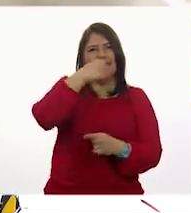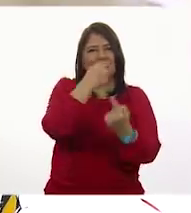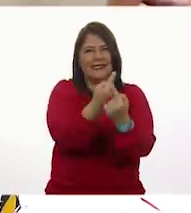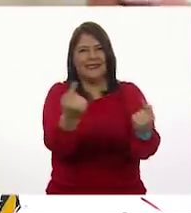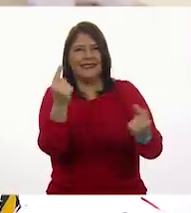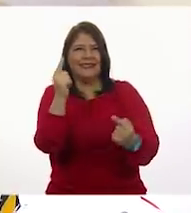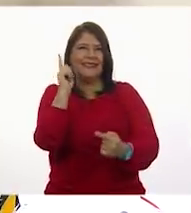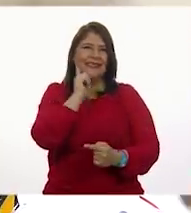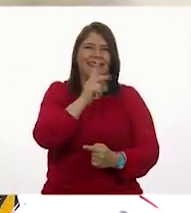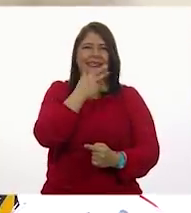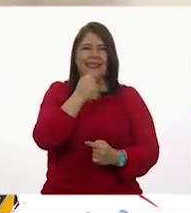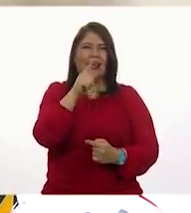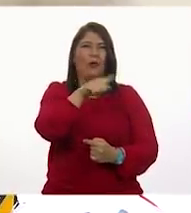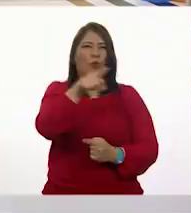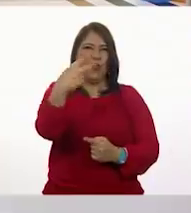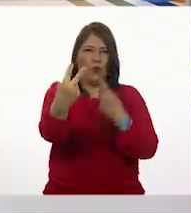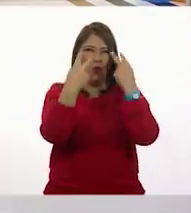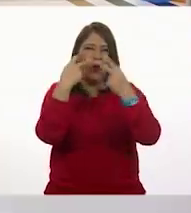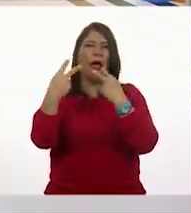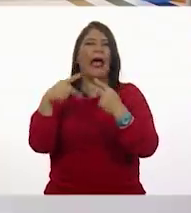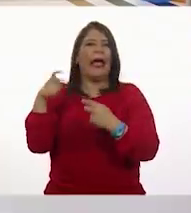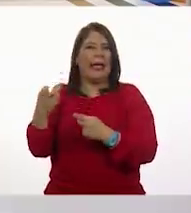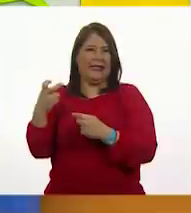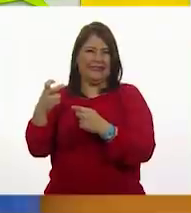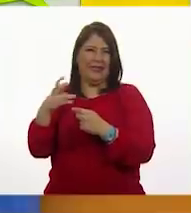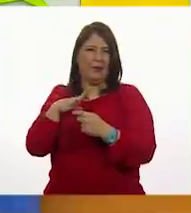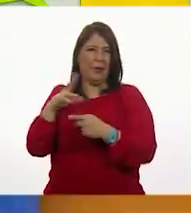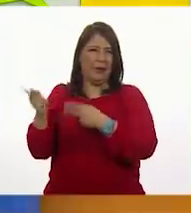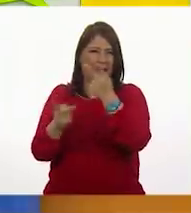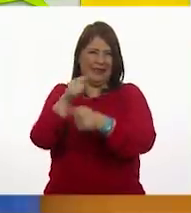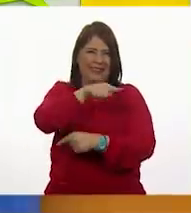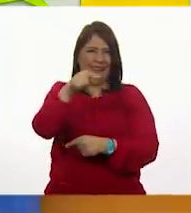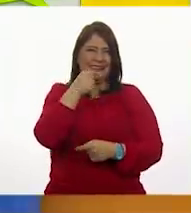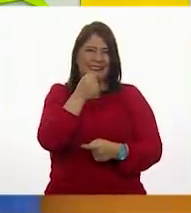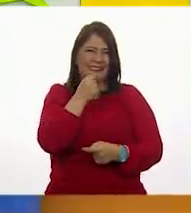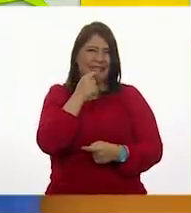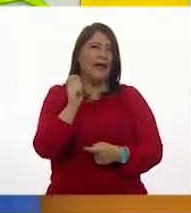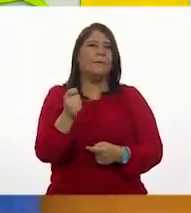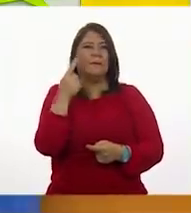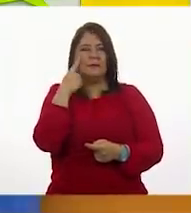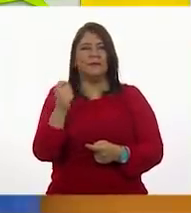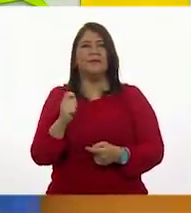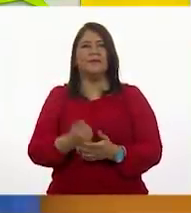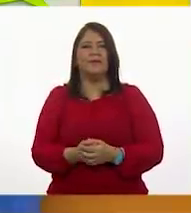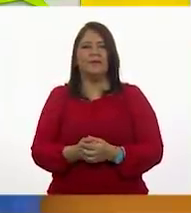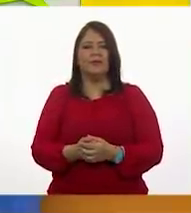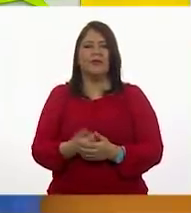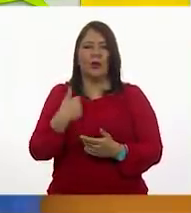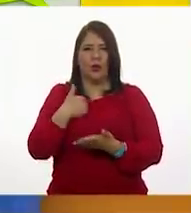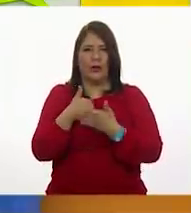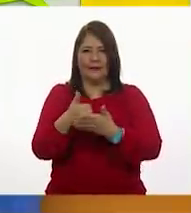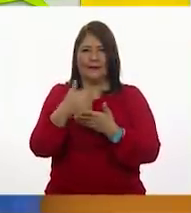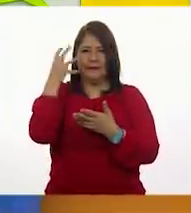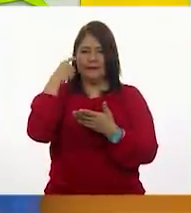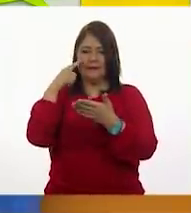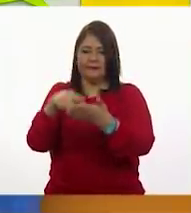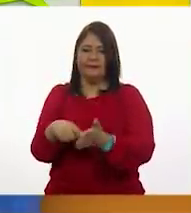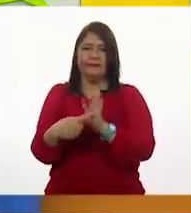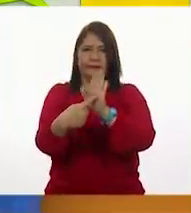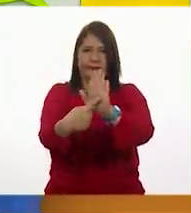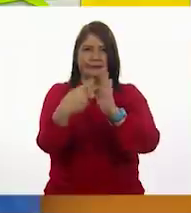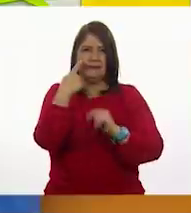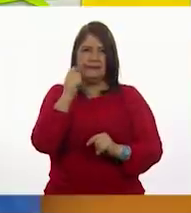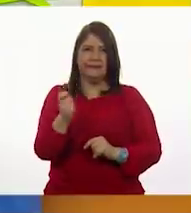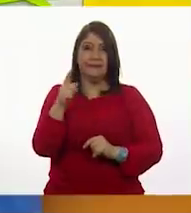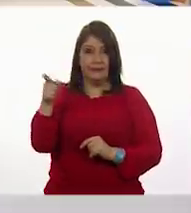niños que nos ven. Me así parece es. Maravilloso. ¡Excelente! A ver, entonces ellos ahora te ayudo, participar. Panchito. A ver, aquí la tienes, tú me dices.